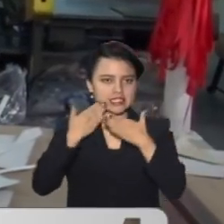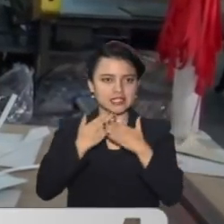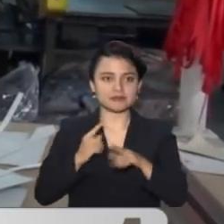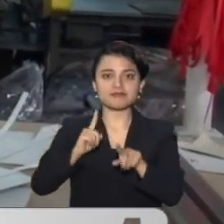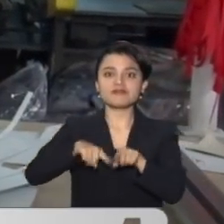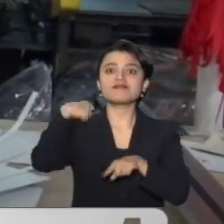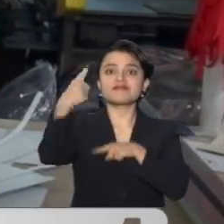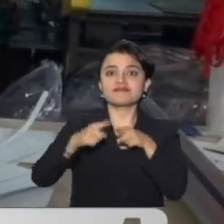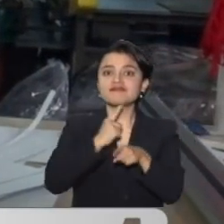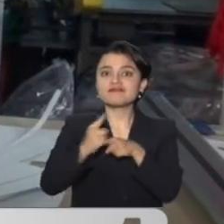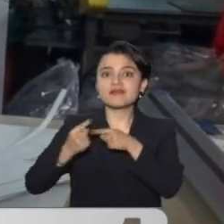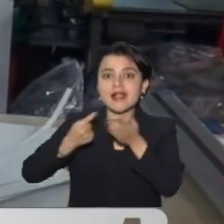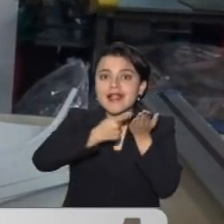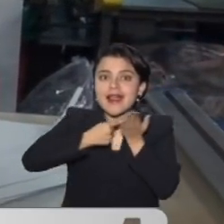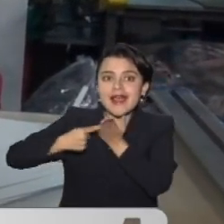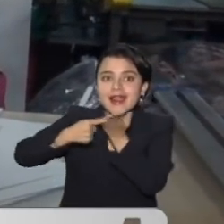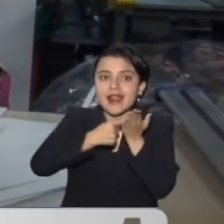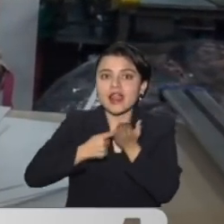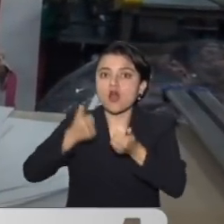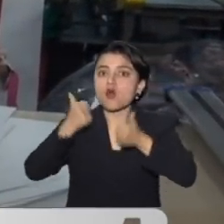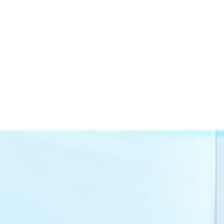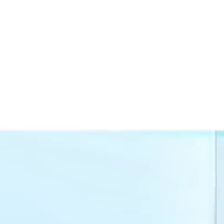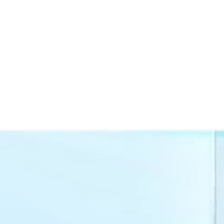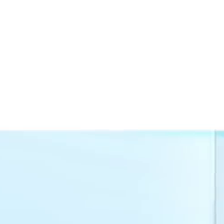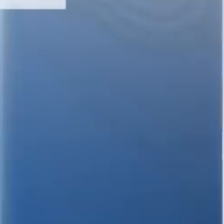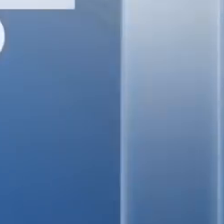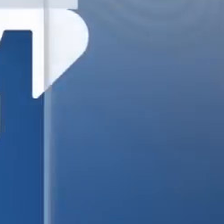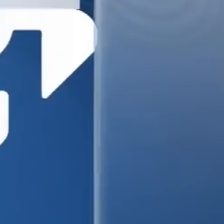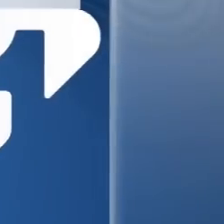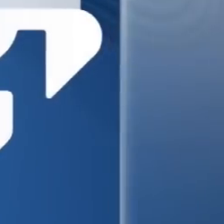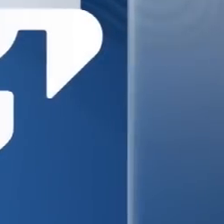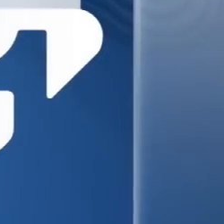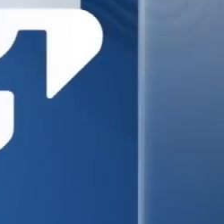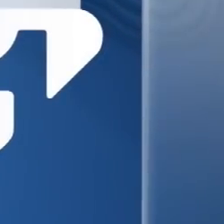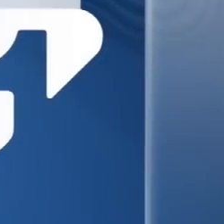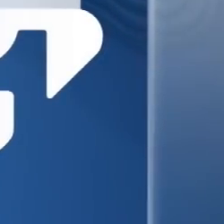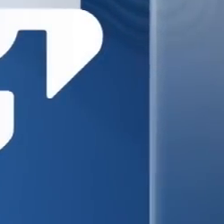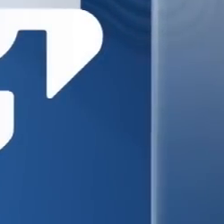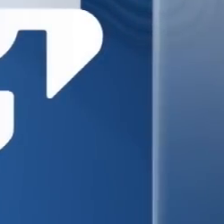del salario mínimo para el 2022.